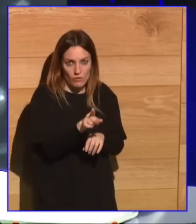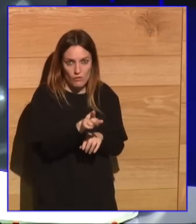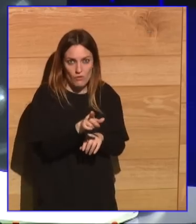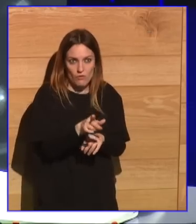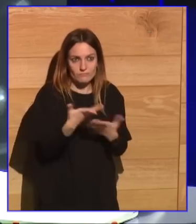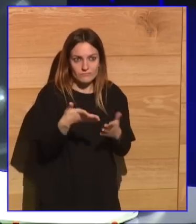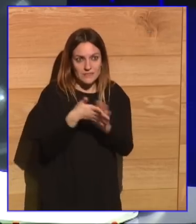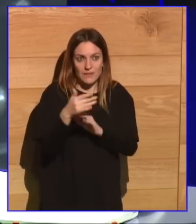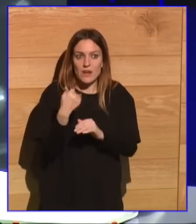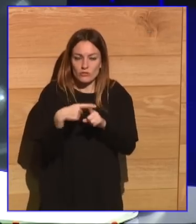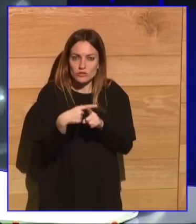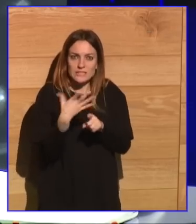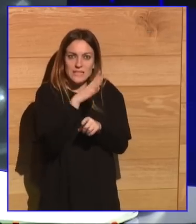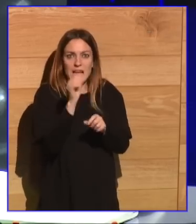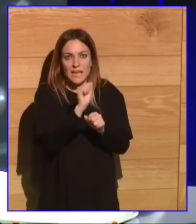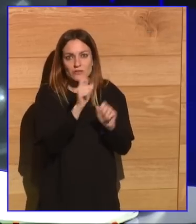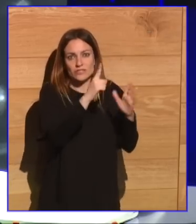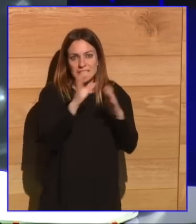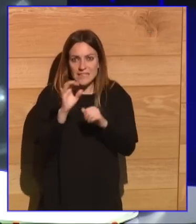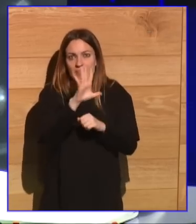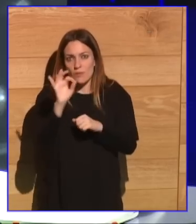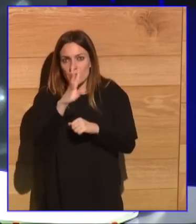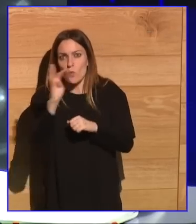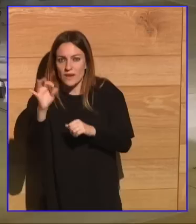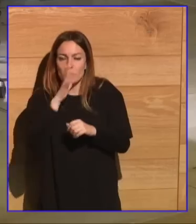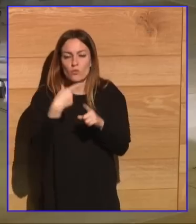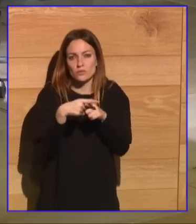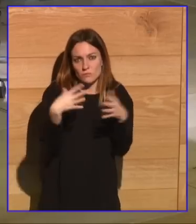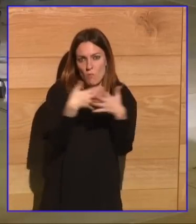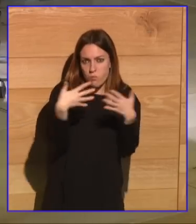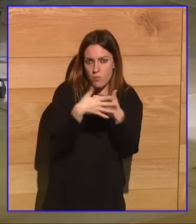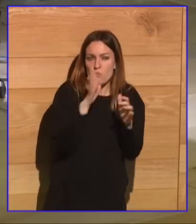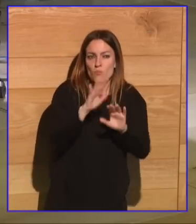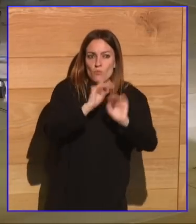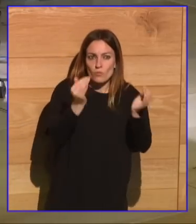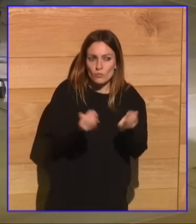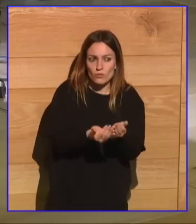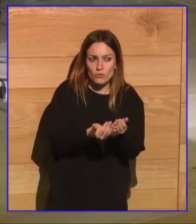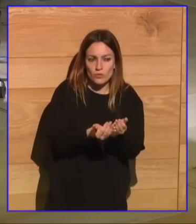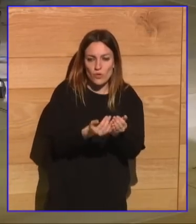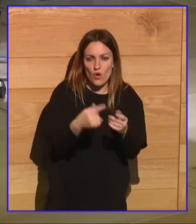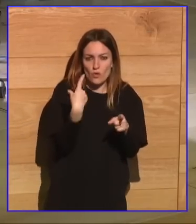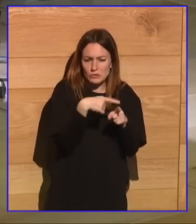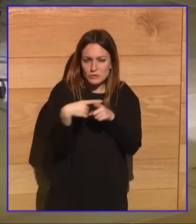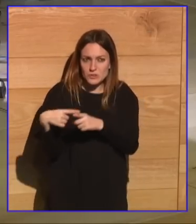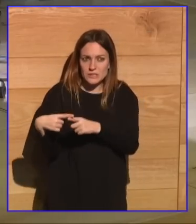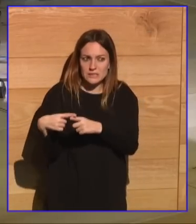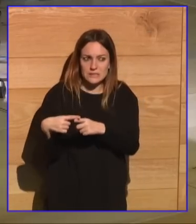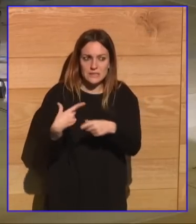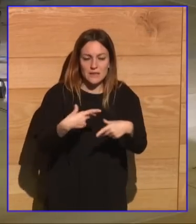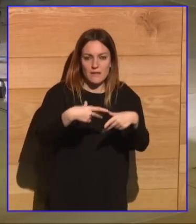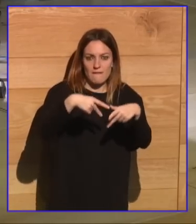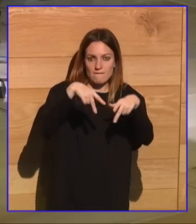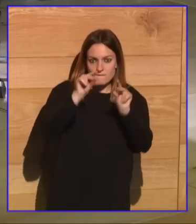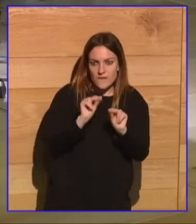de los 50 y de los 40 porque las cosas perviven y se van mezclando. El mundo en el mundo no acaba un